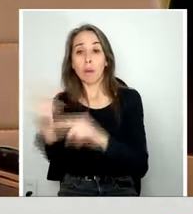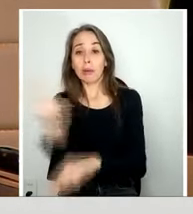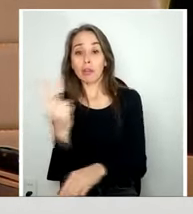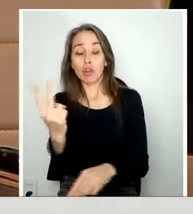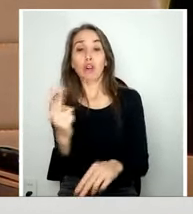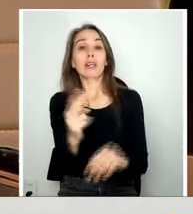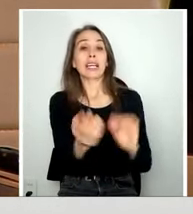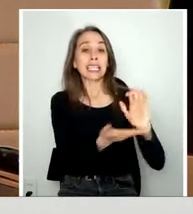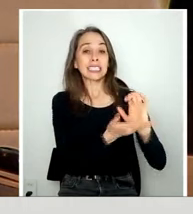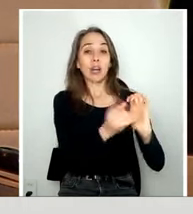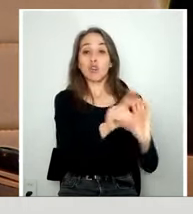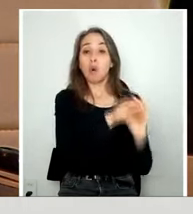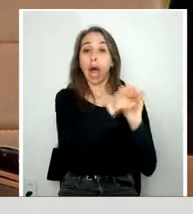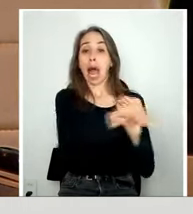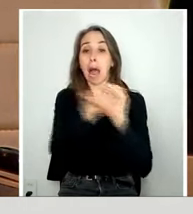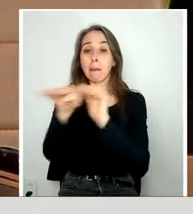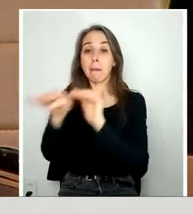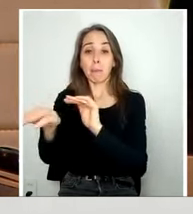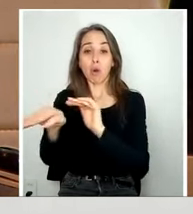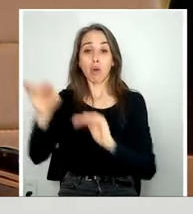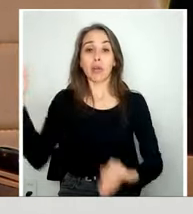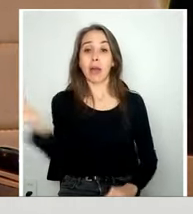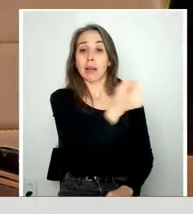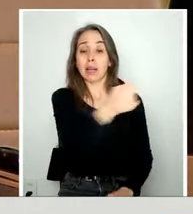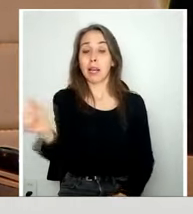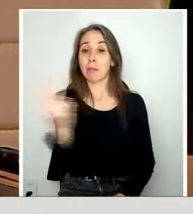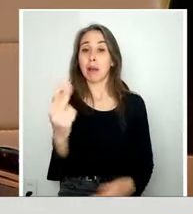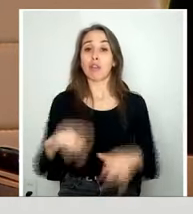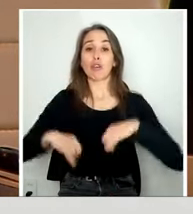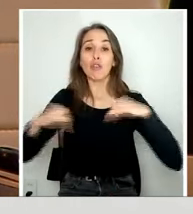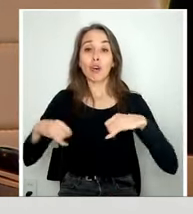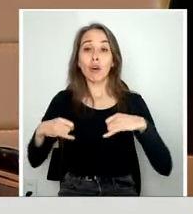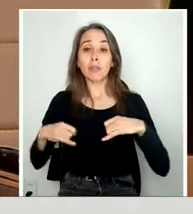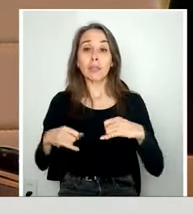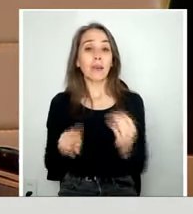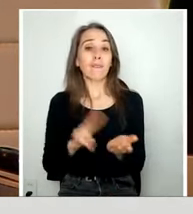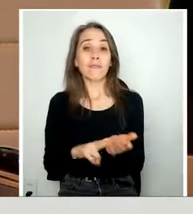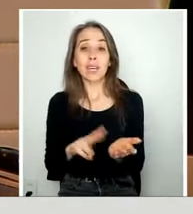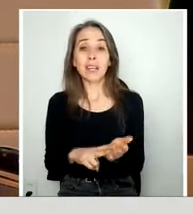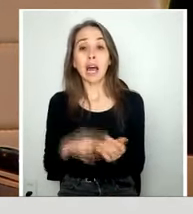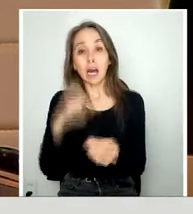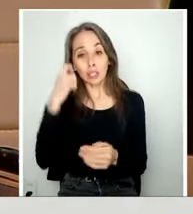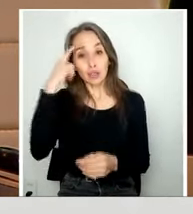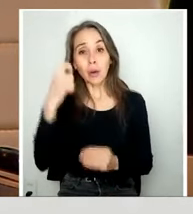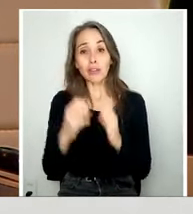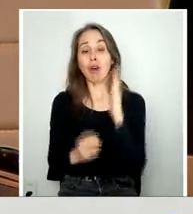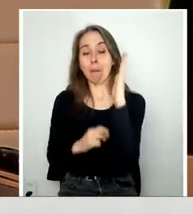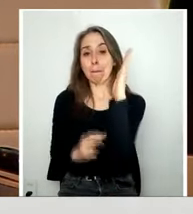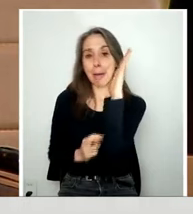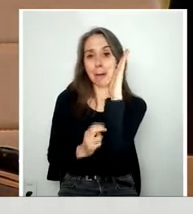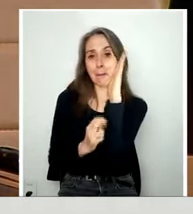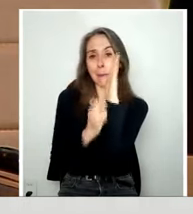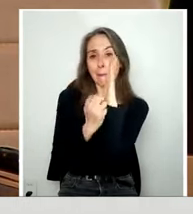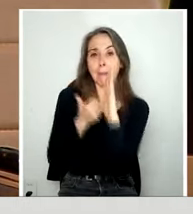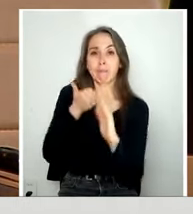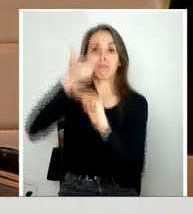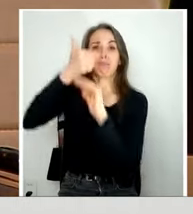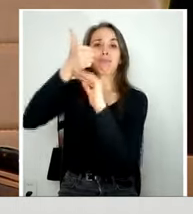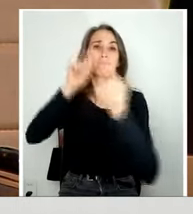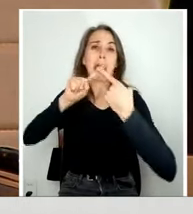de este tipo de de jóvenes la verdad es que esos sueños se van a ver truncados entonces